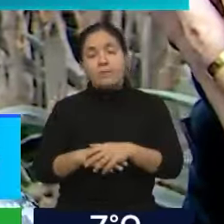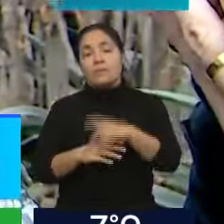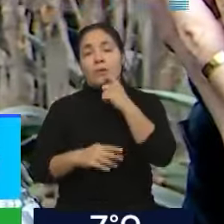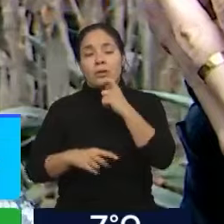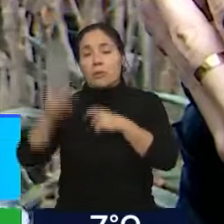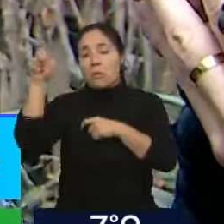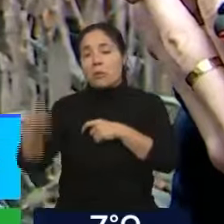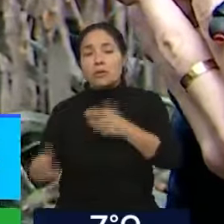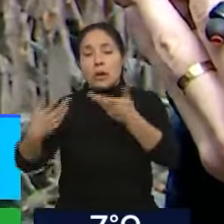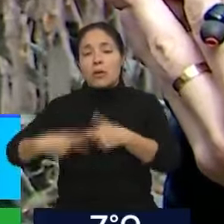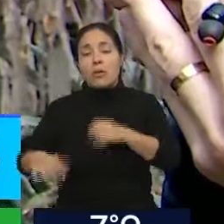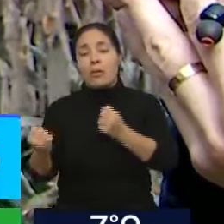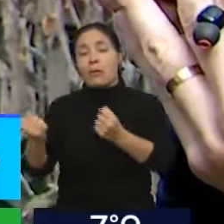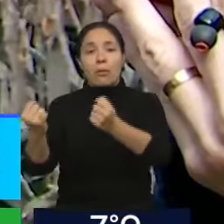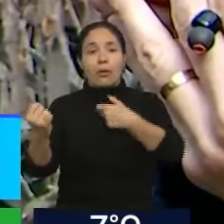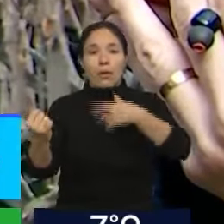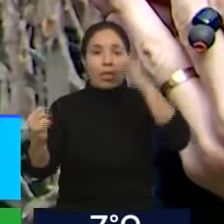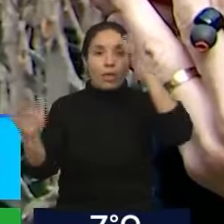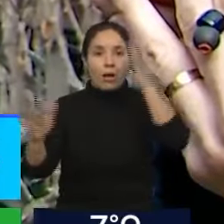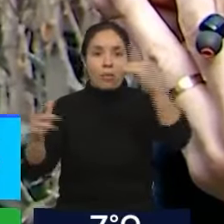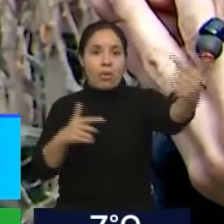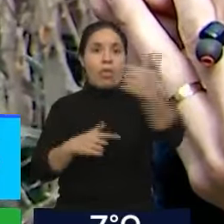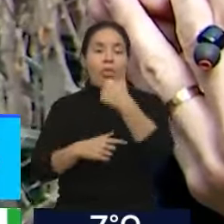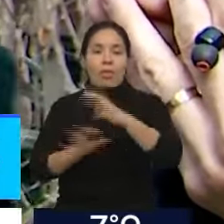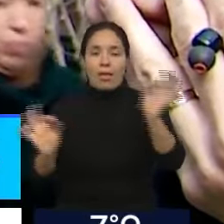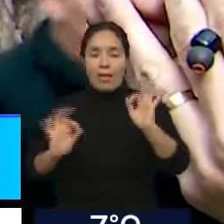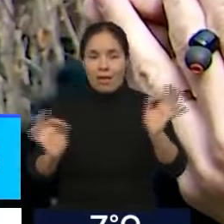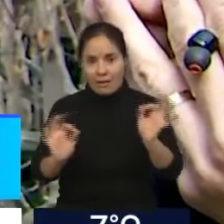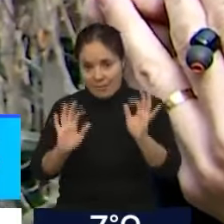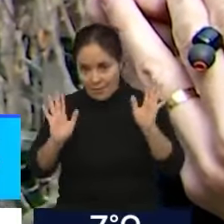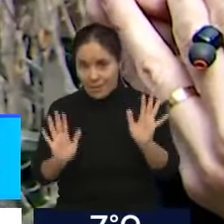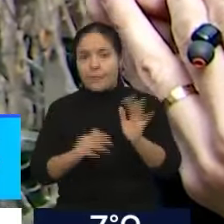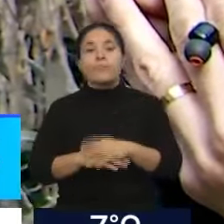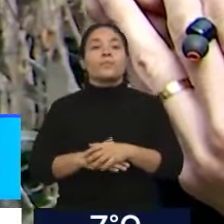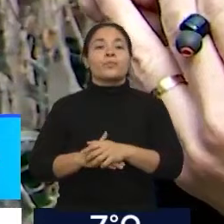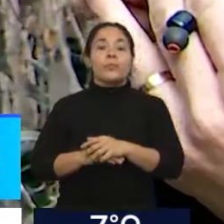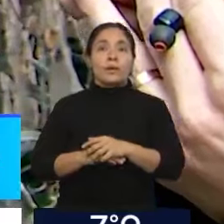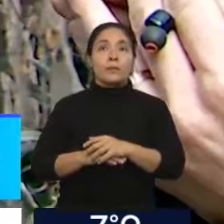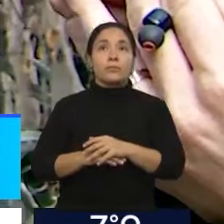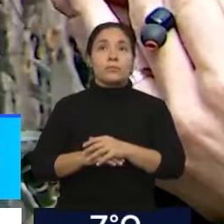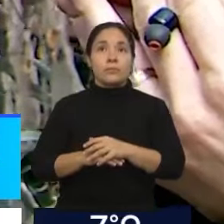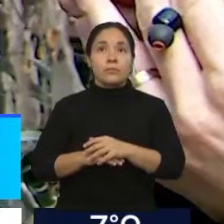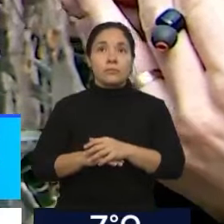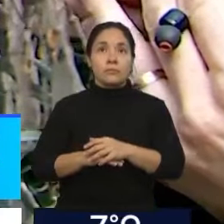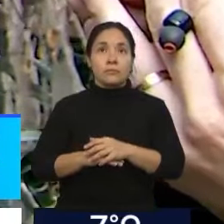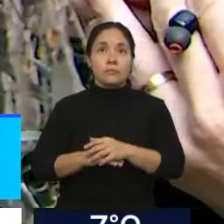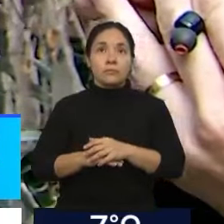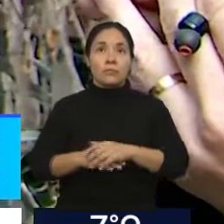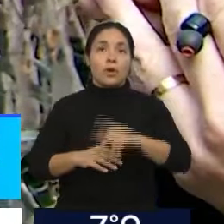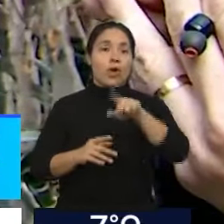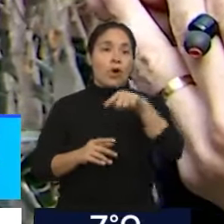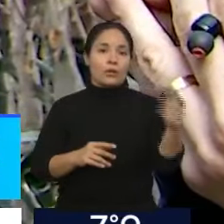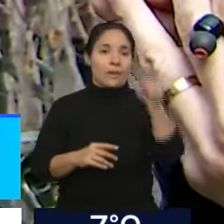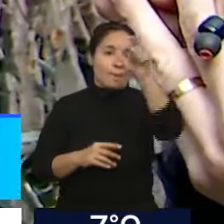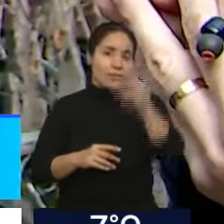entre vehículos policiales y particulares o vehículos propiamente usados en el delito, con ningún otro